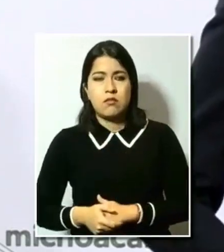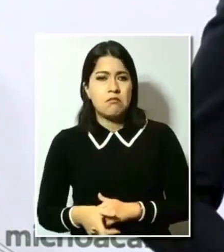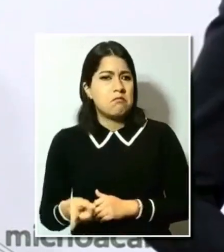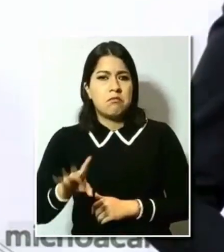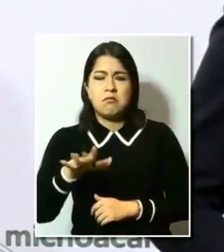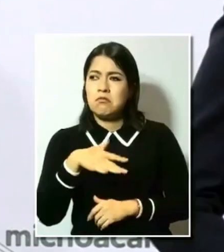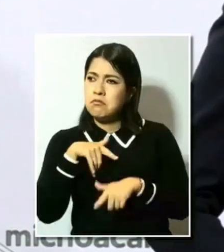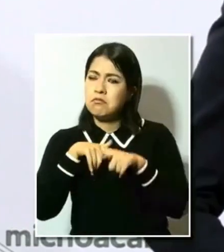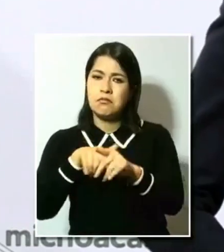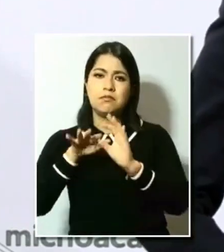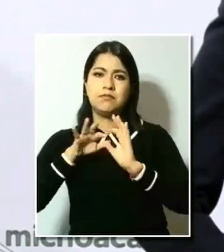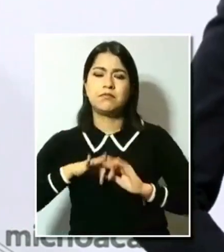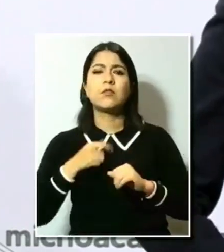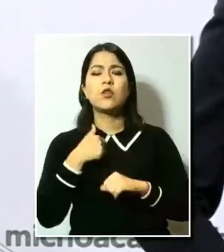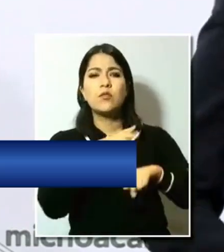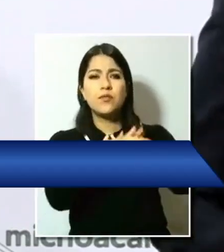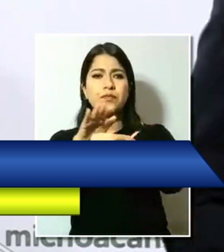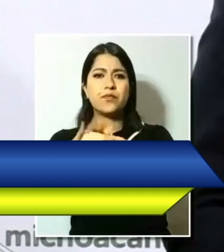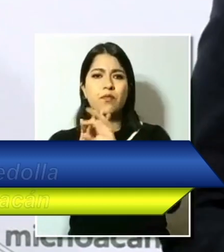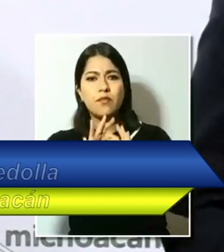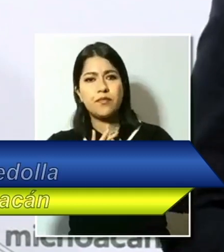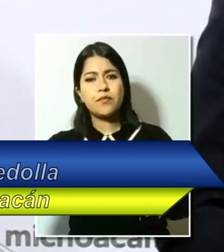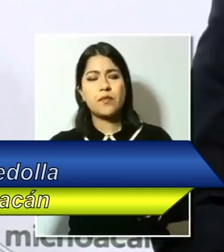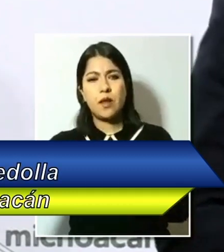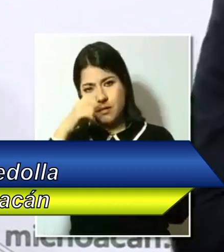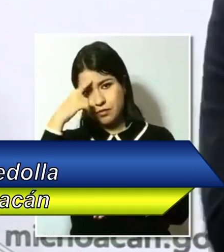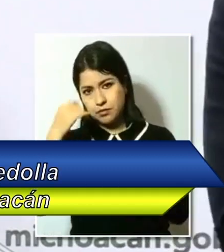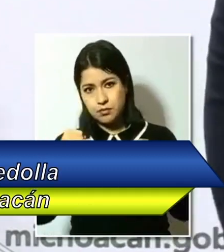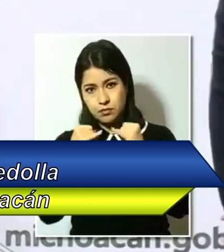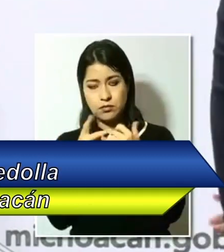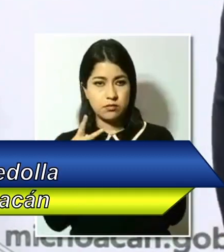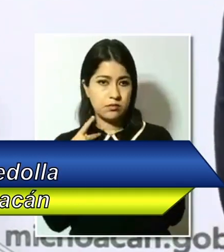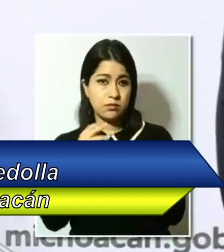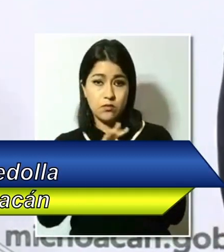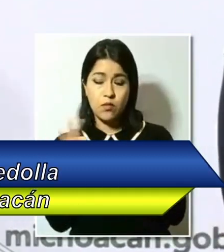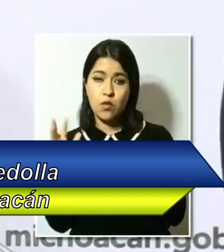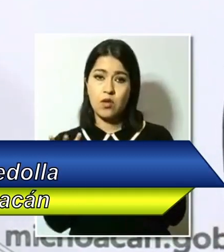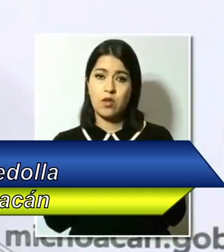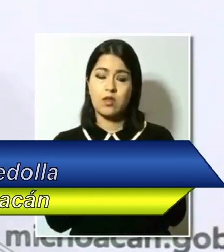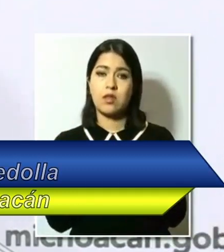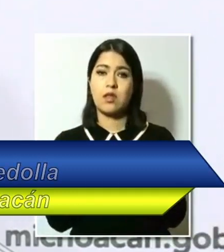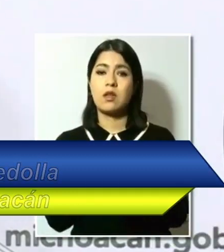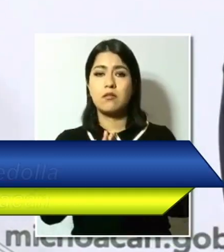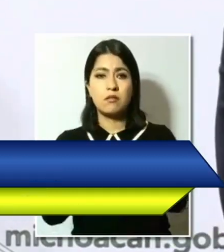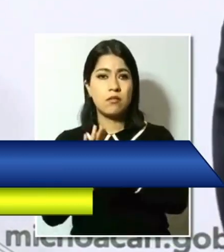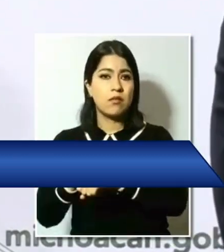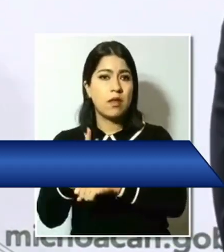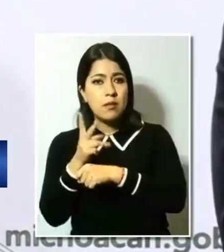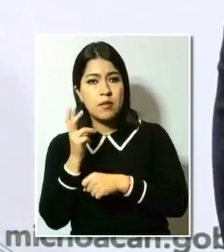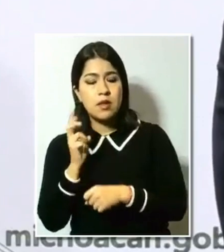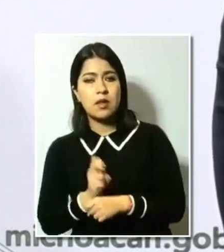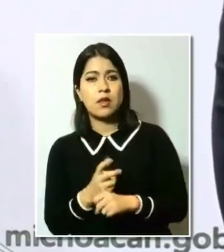mantenernos tranquilos, ¿no? Yo llamo a la serenidad, a que todos los institutos políticos hagan un llamado, una convocatoria, a que